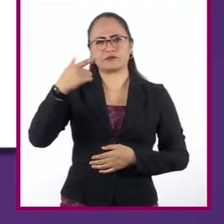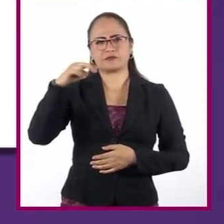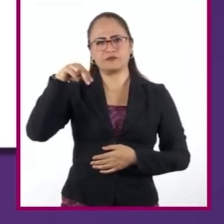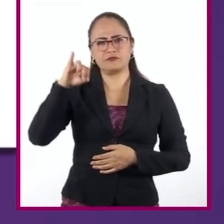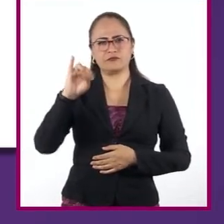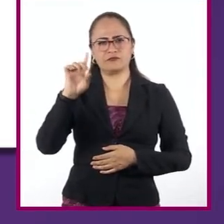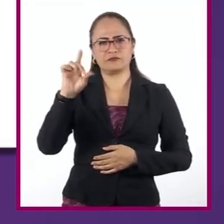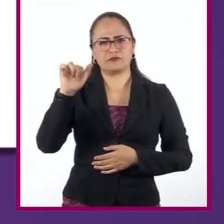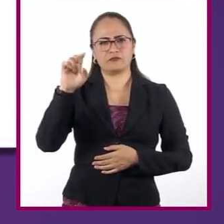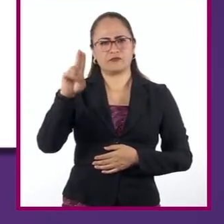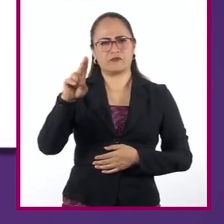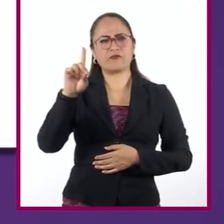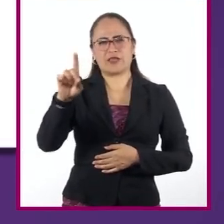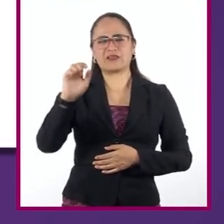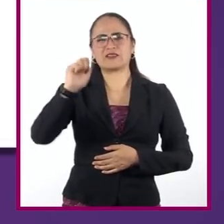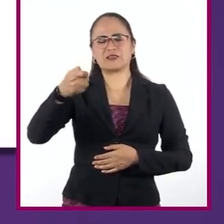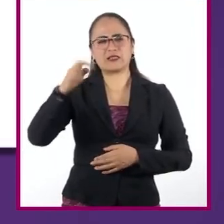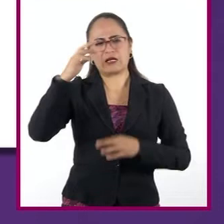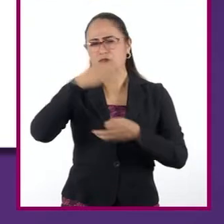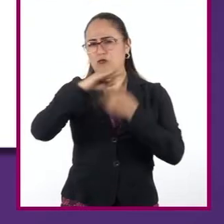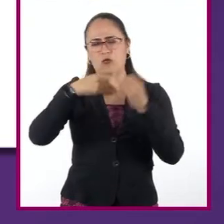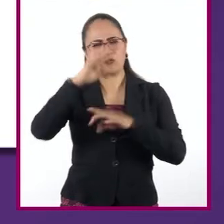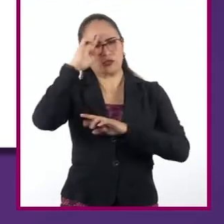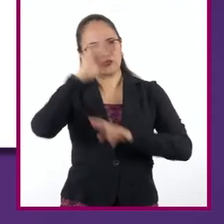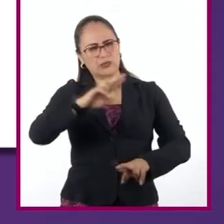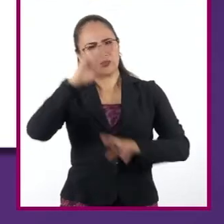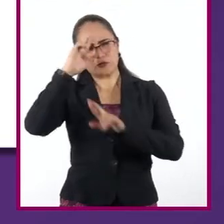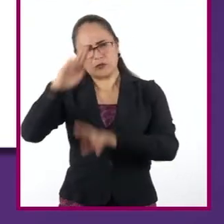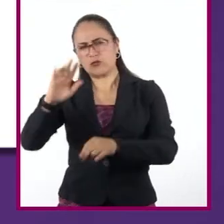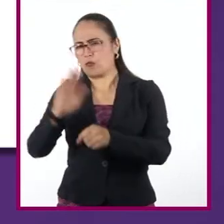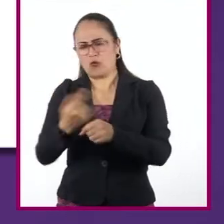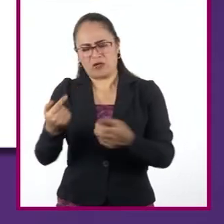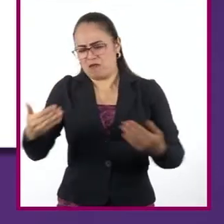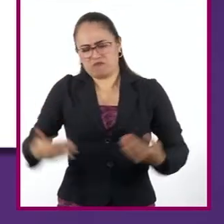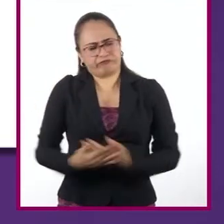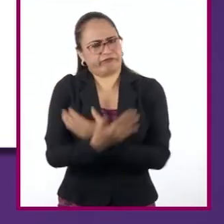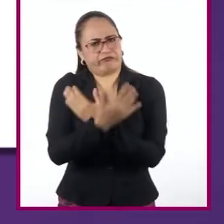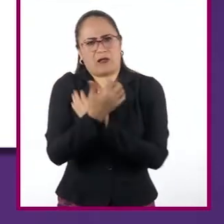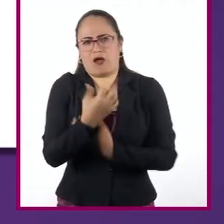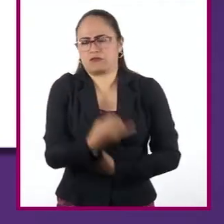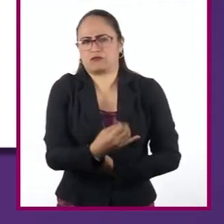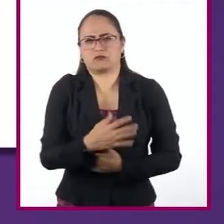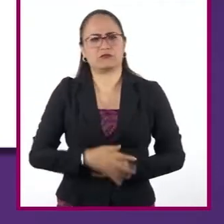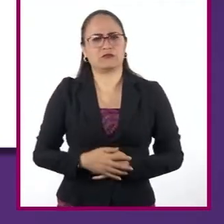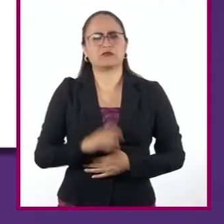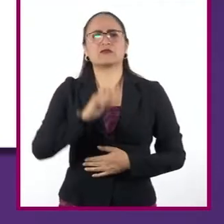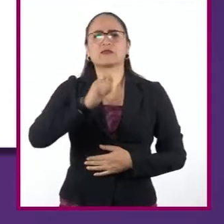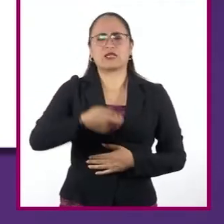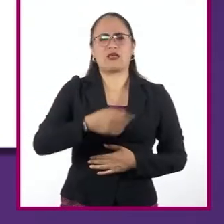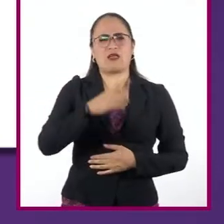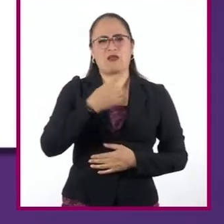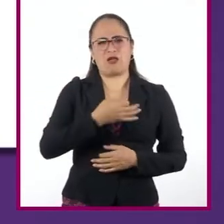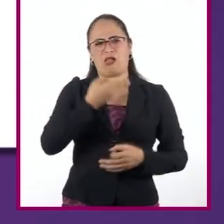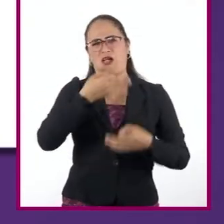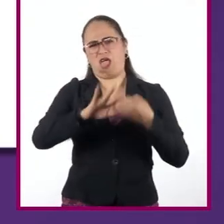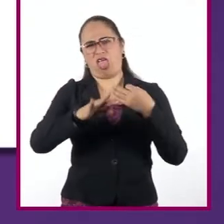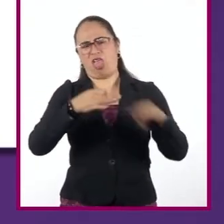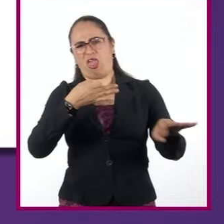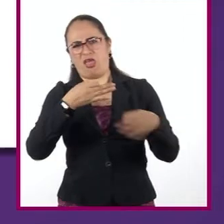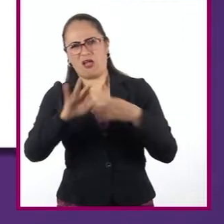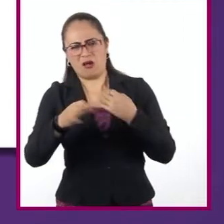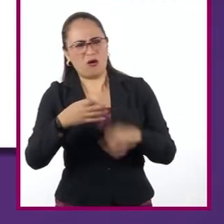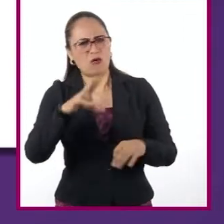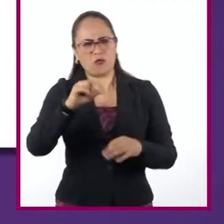ser tratado con respeto, por el solo hecho de ser personas, lo que implica no recibir ofensas, desprecios